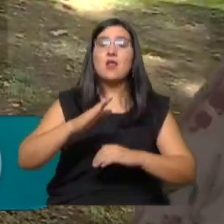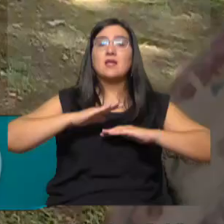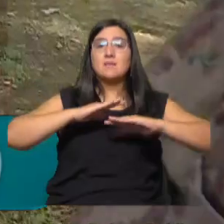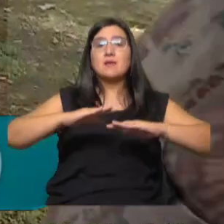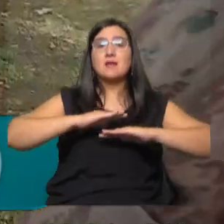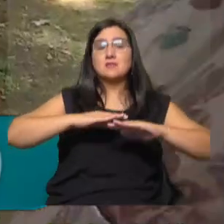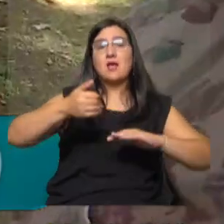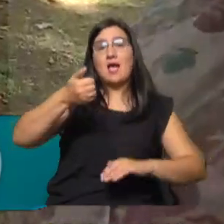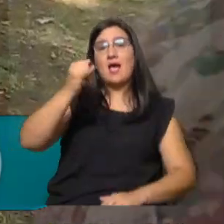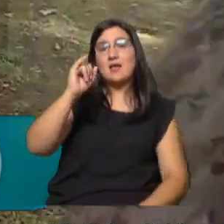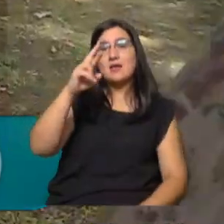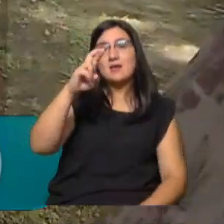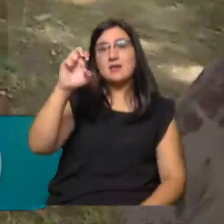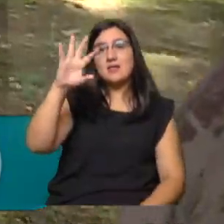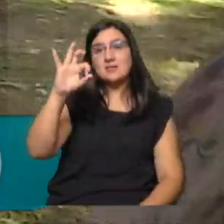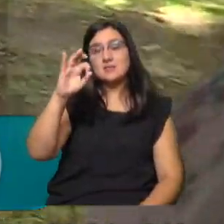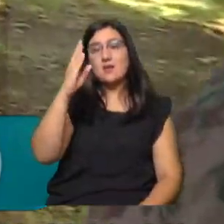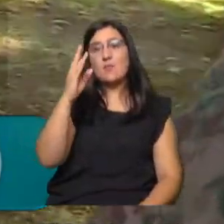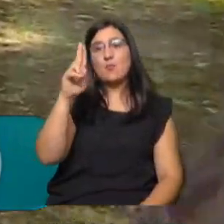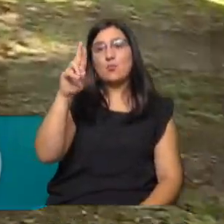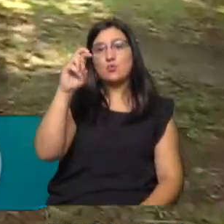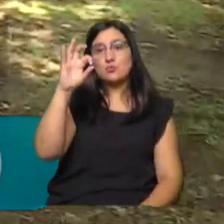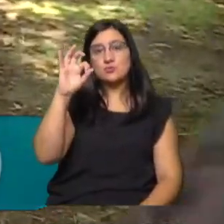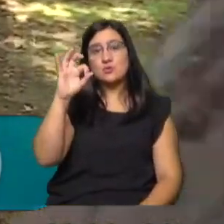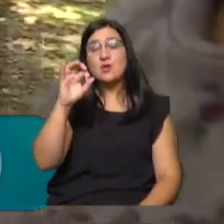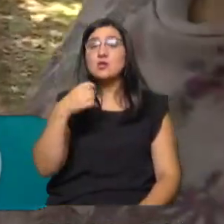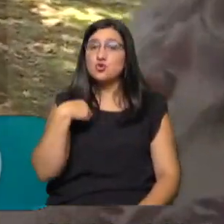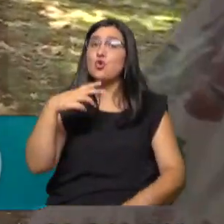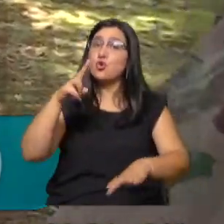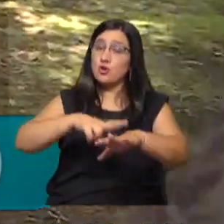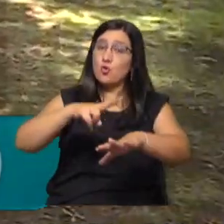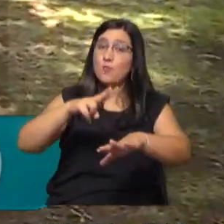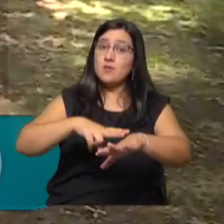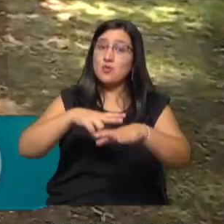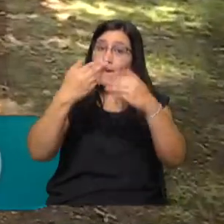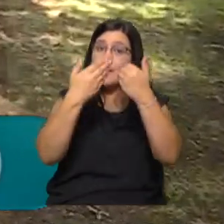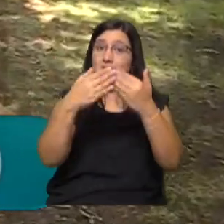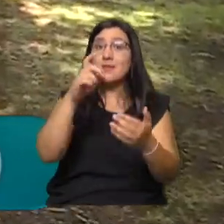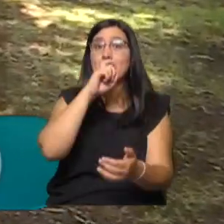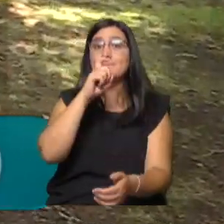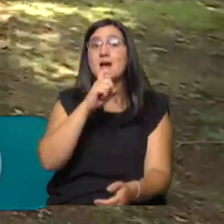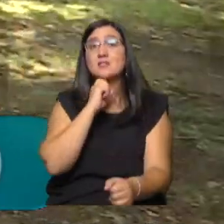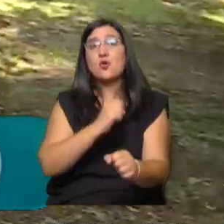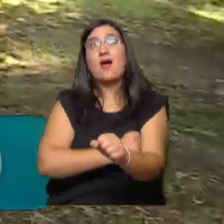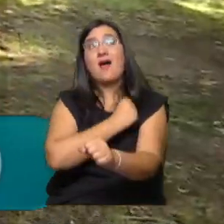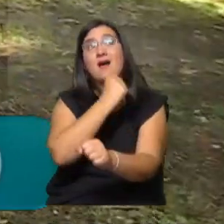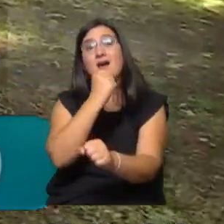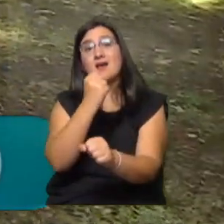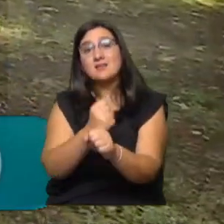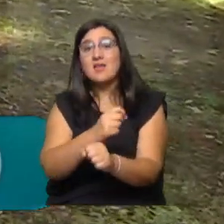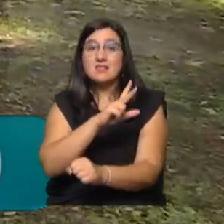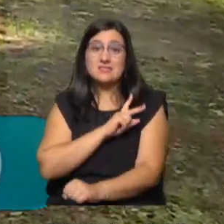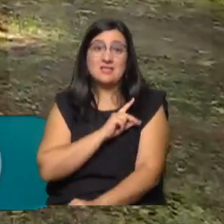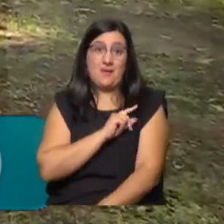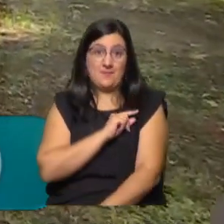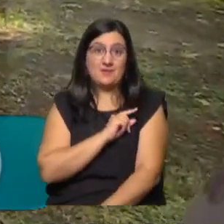Aires Puros. Recomiendo el gimnasio Aires Puros. Ay, qué divina. Durante el año, a partir de marzo hasta